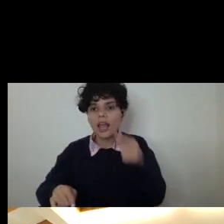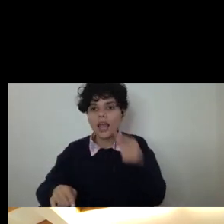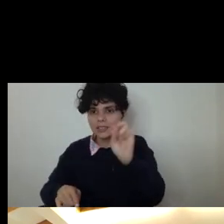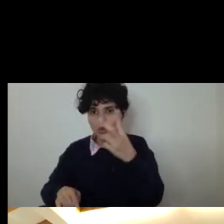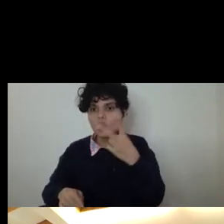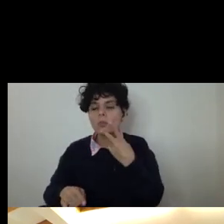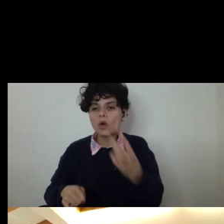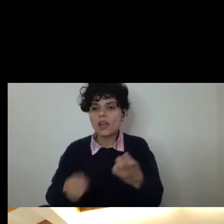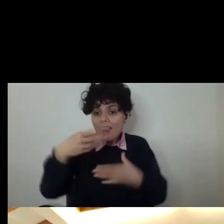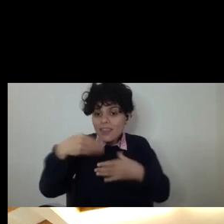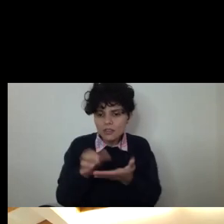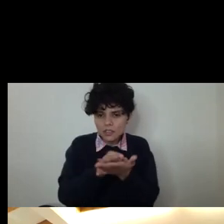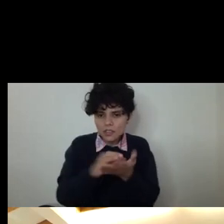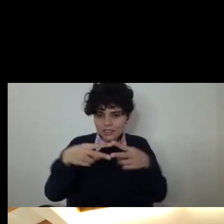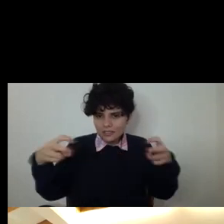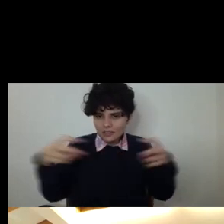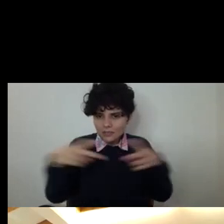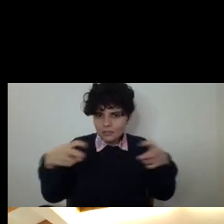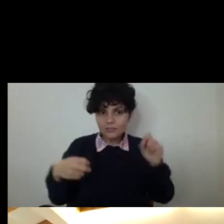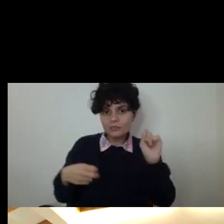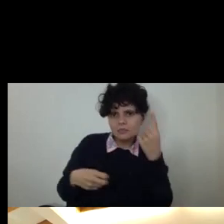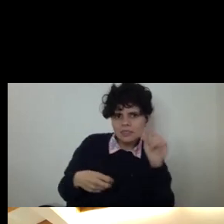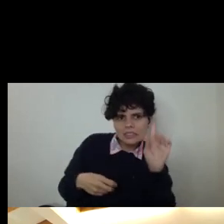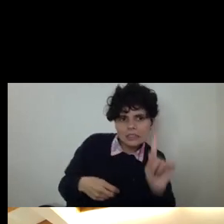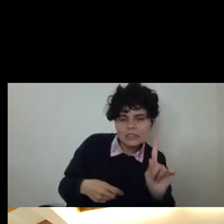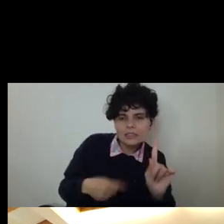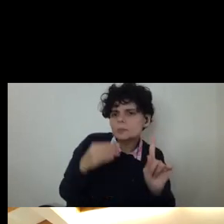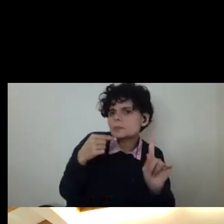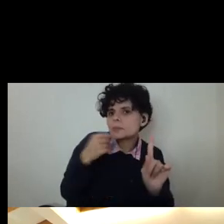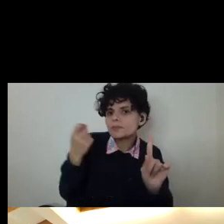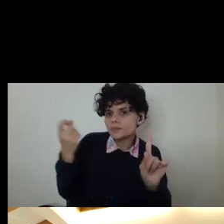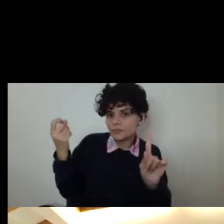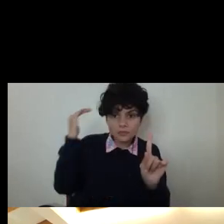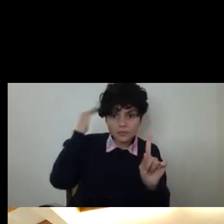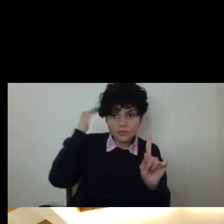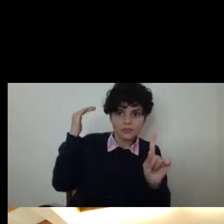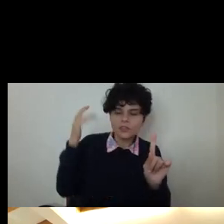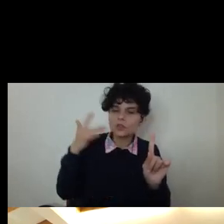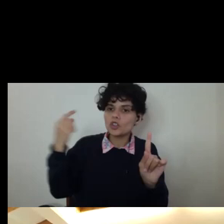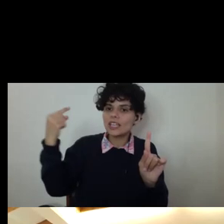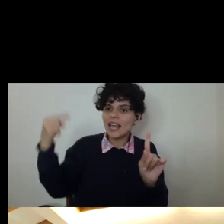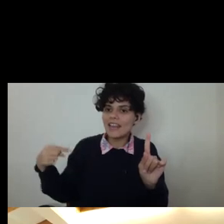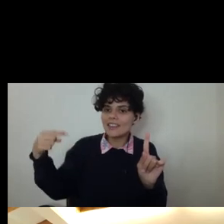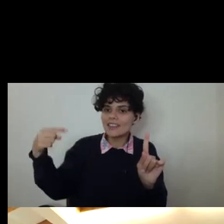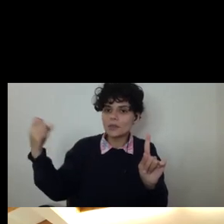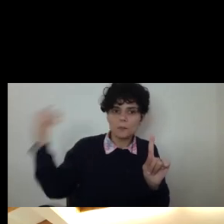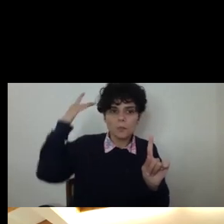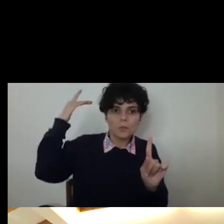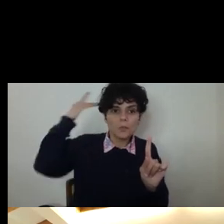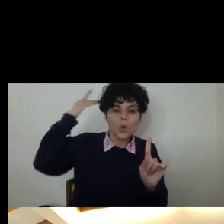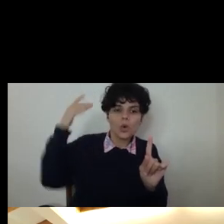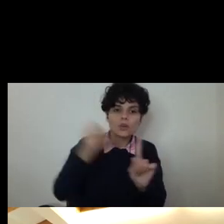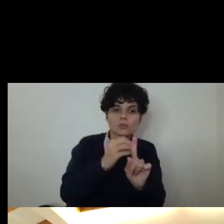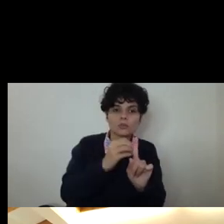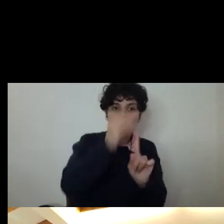la liberación de calcio inducida por este pequeño transitorio, que es la entrada de calcio a través de receptores de NMDA que están